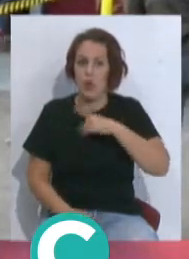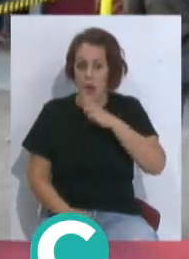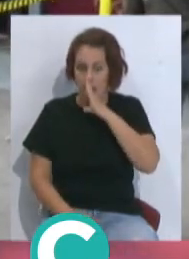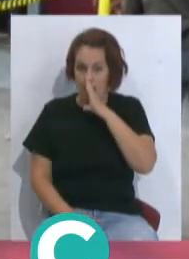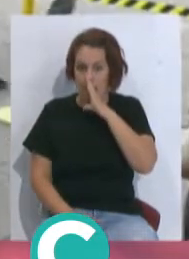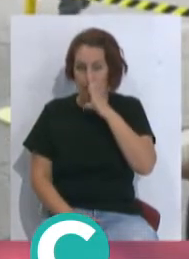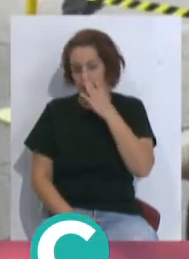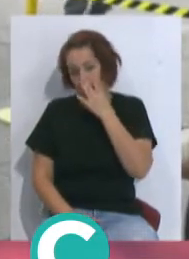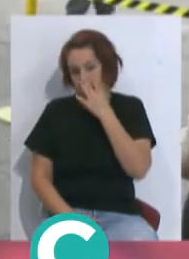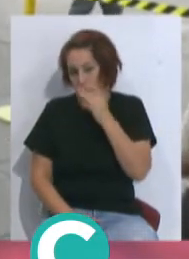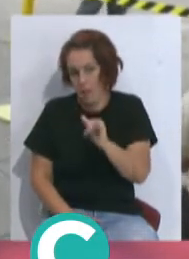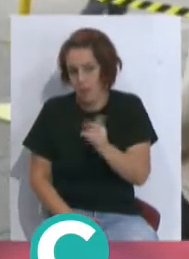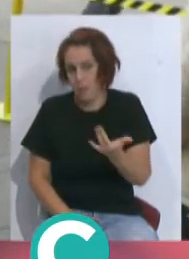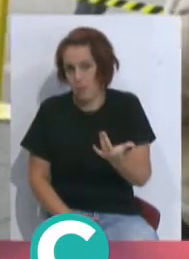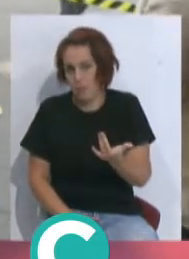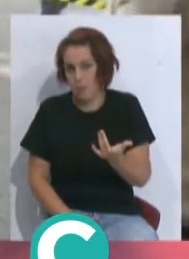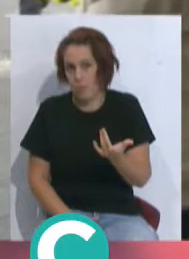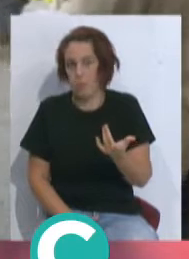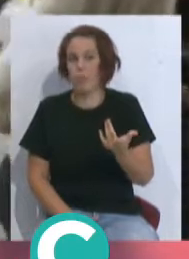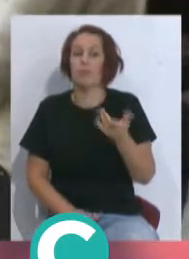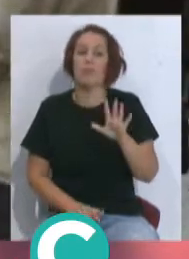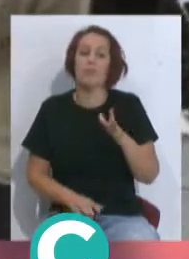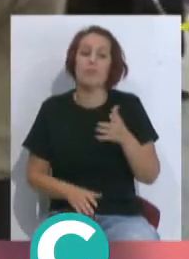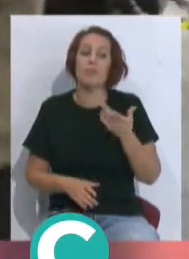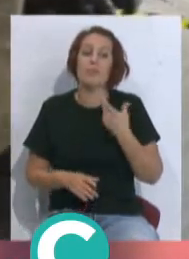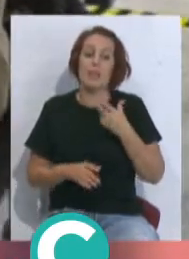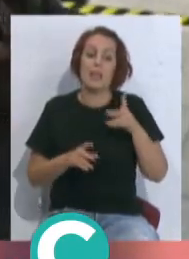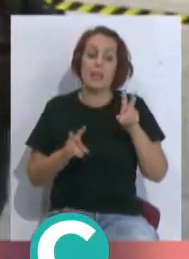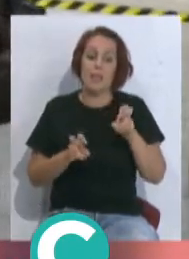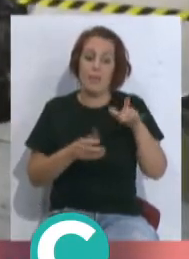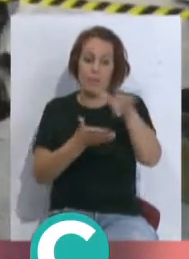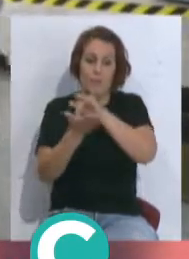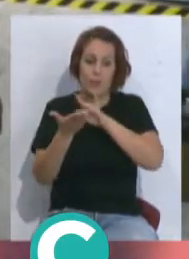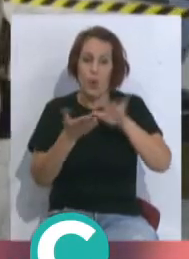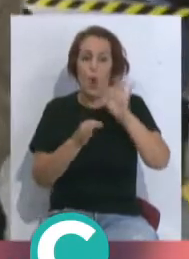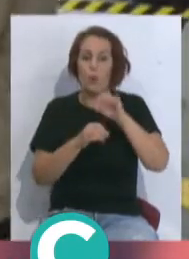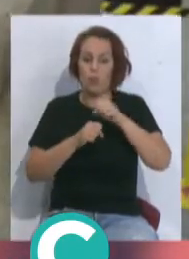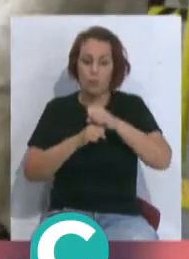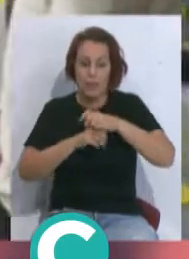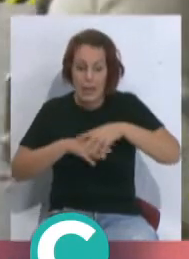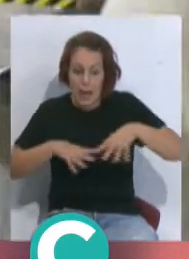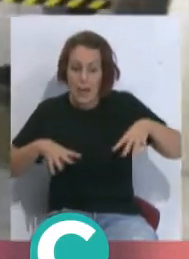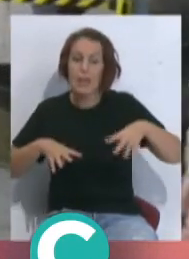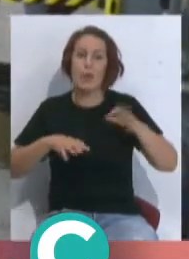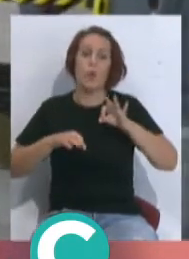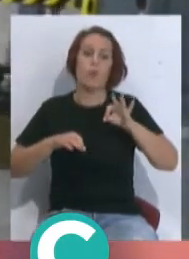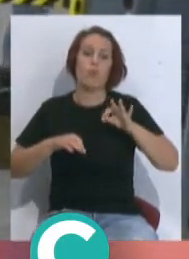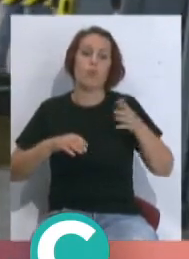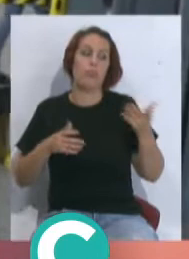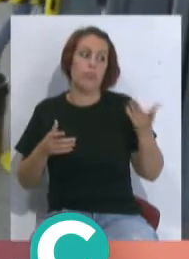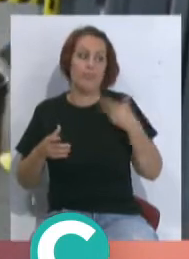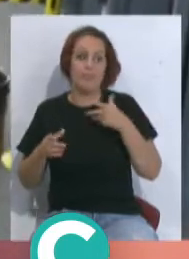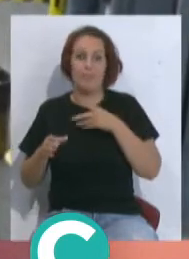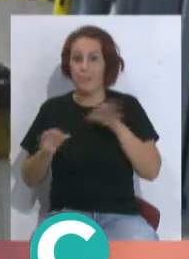carnaval. Entonces ya simplemente por el tema de girar, de las galas, de cómo trabajar, quizás no tuvieran ni tiempo de